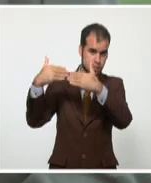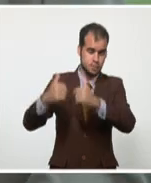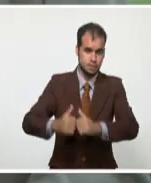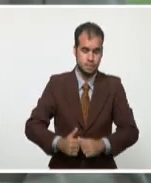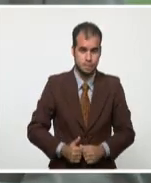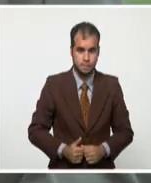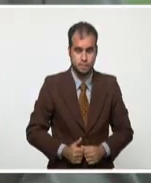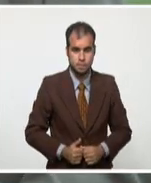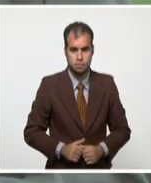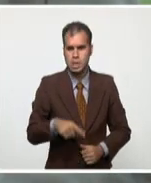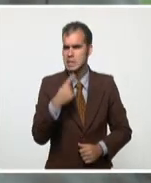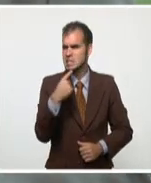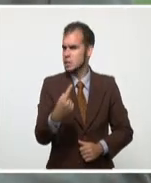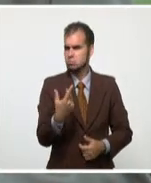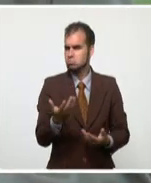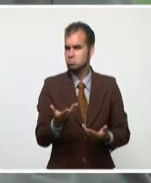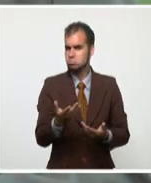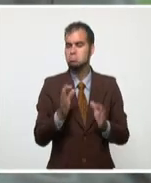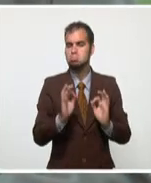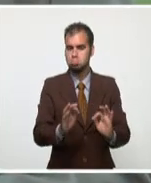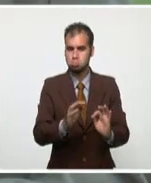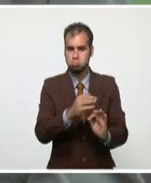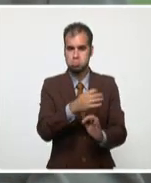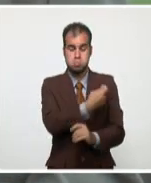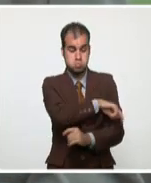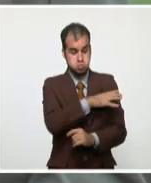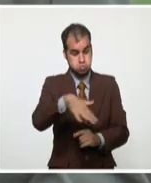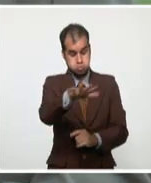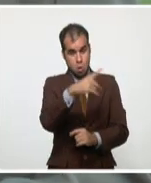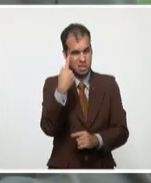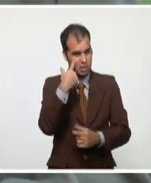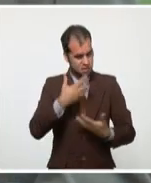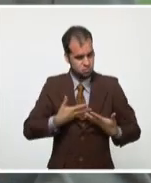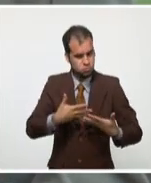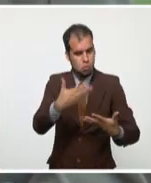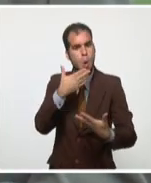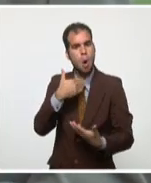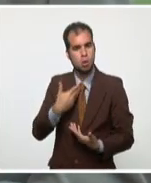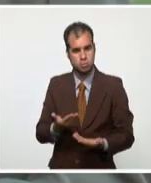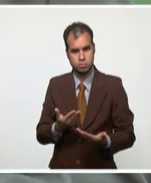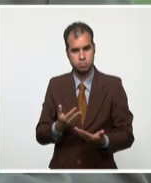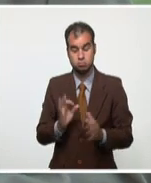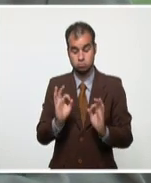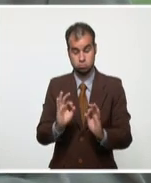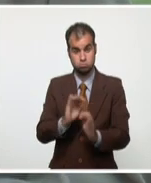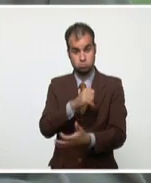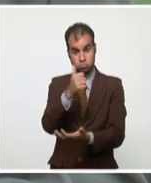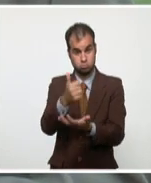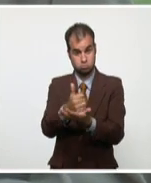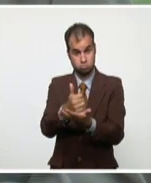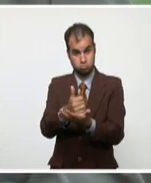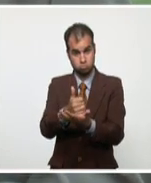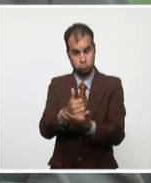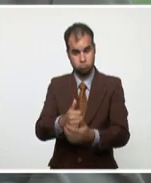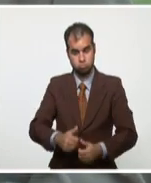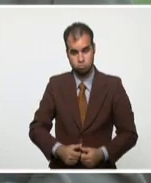más la voluntad de la mayoría de los cubanos. En el Cacahual, Adrián